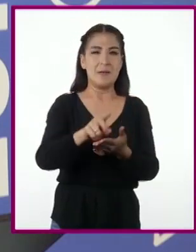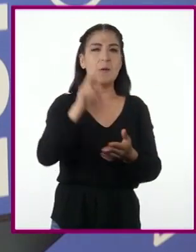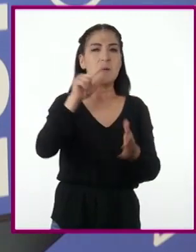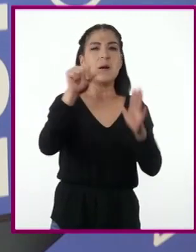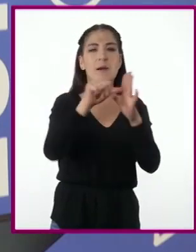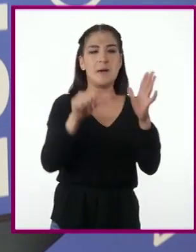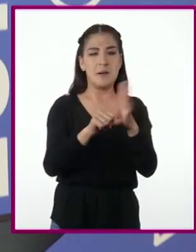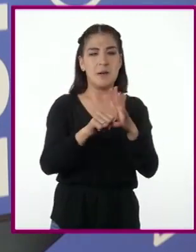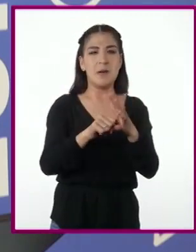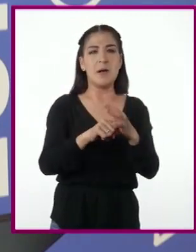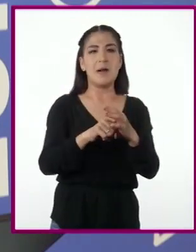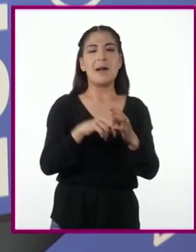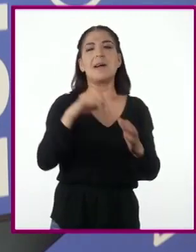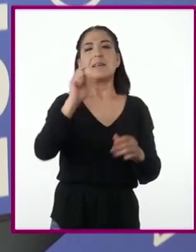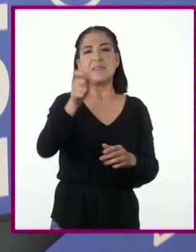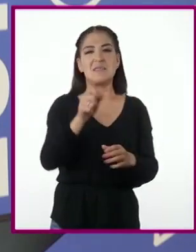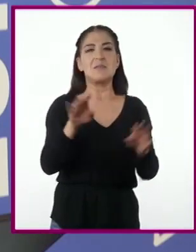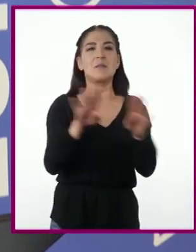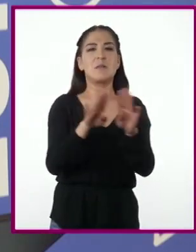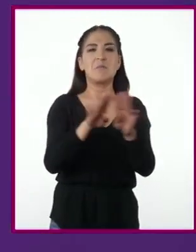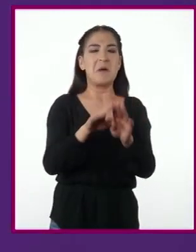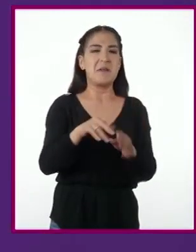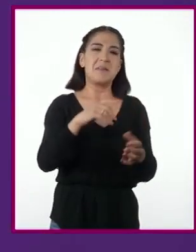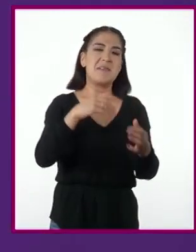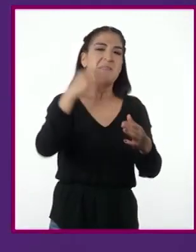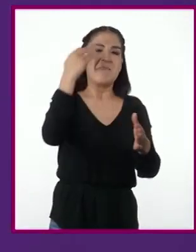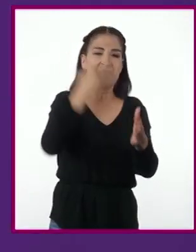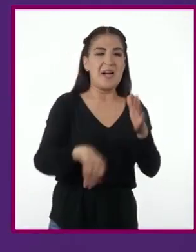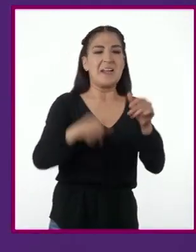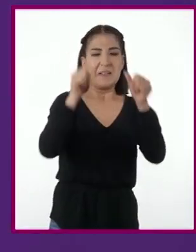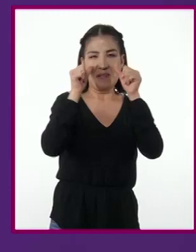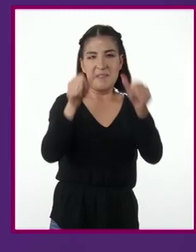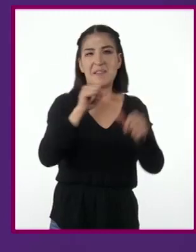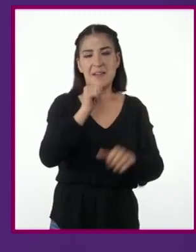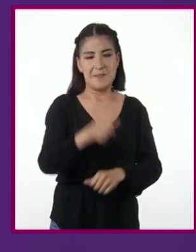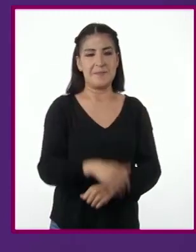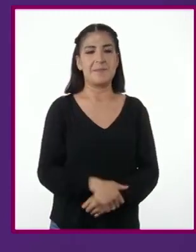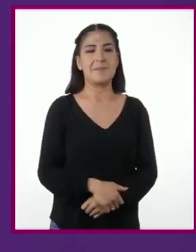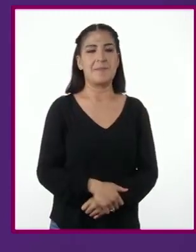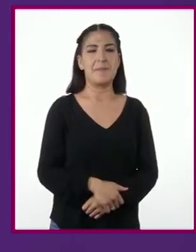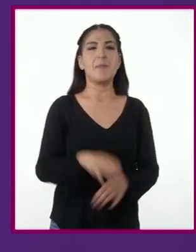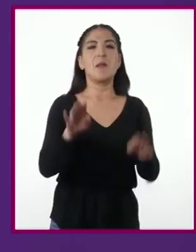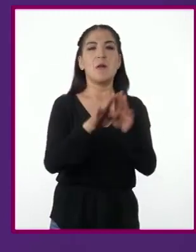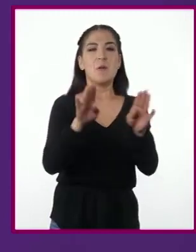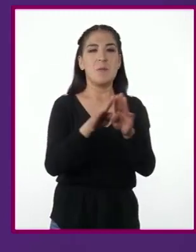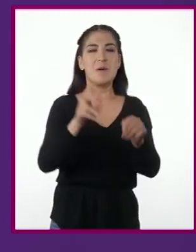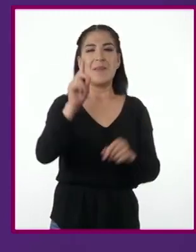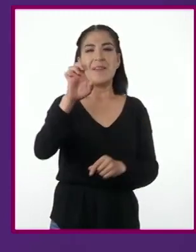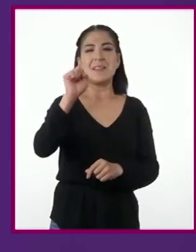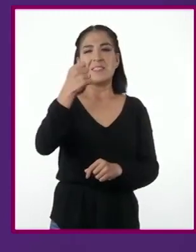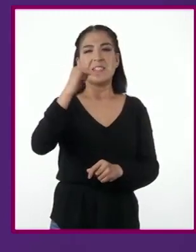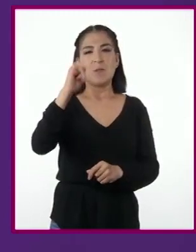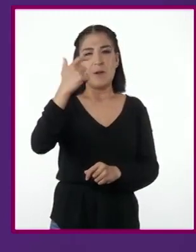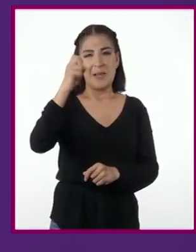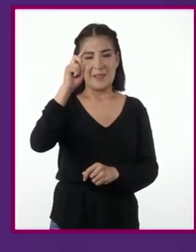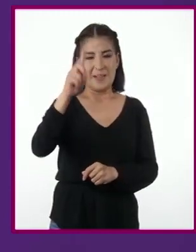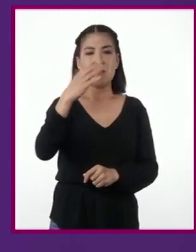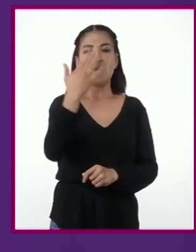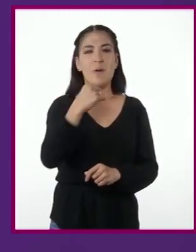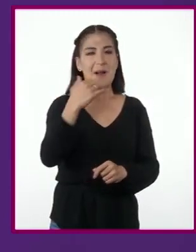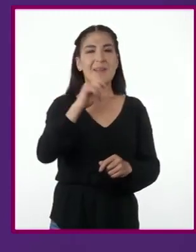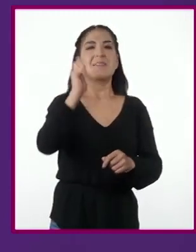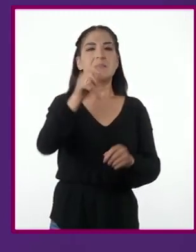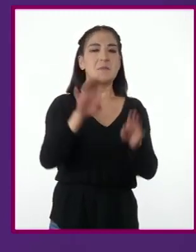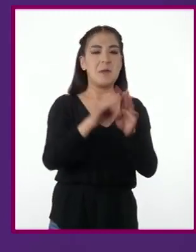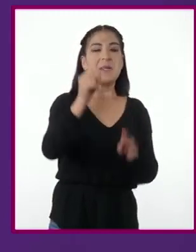La desigualdad tiene género. La desigualdad de género impone desventajas en perjuicio de niñas